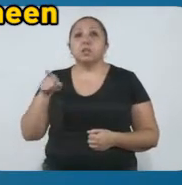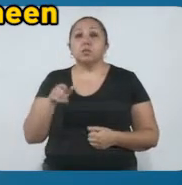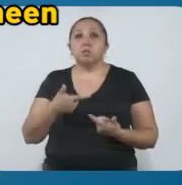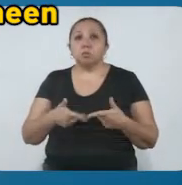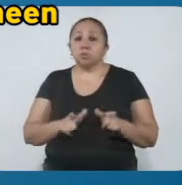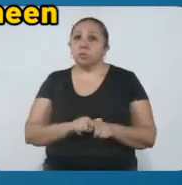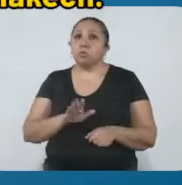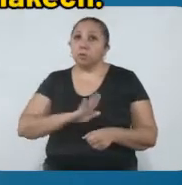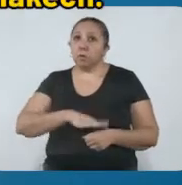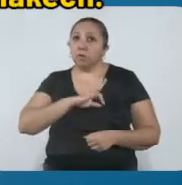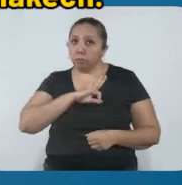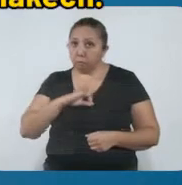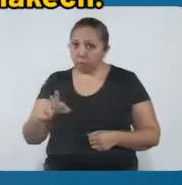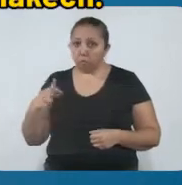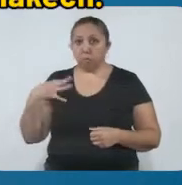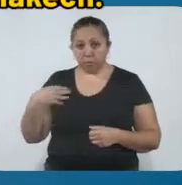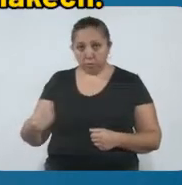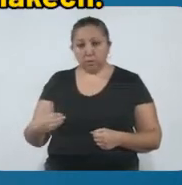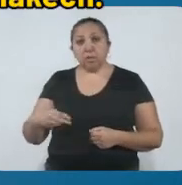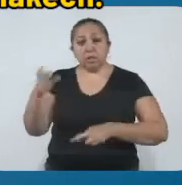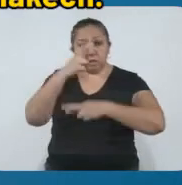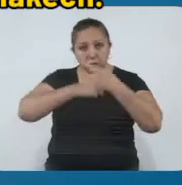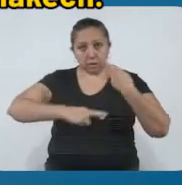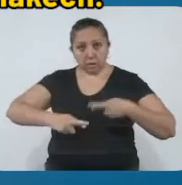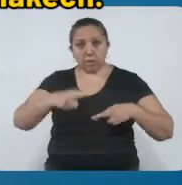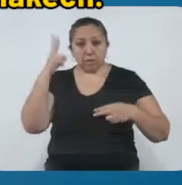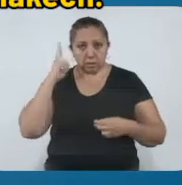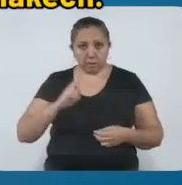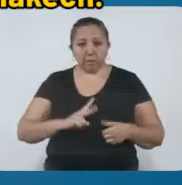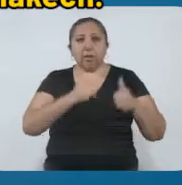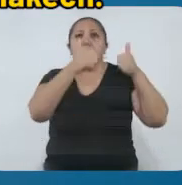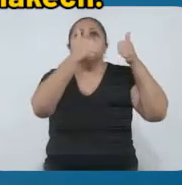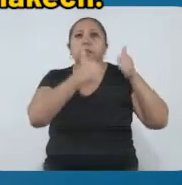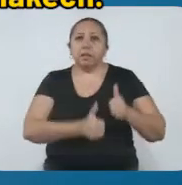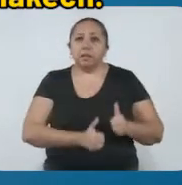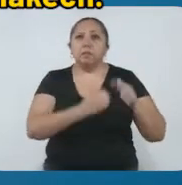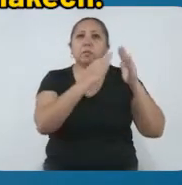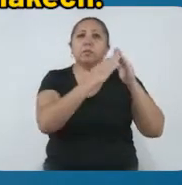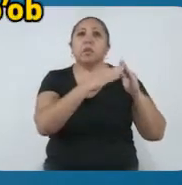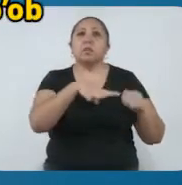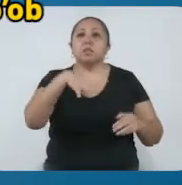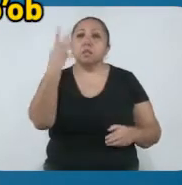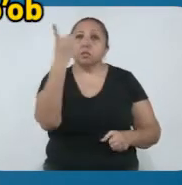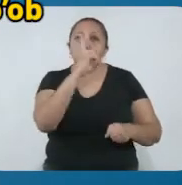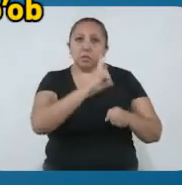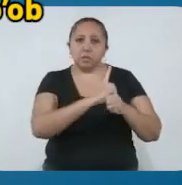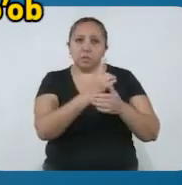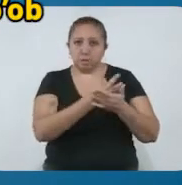más vulnerables. Si regresas o estás de viaje, mantente aislado durante 14 días.